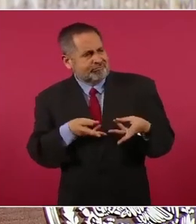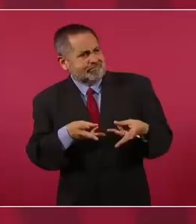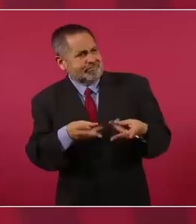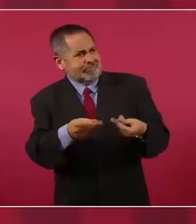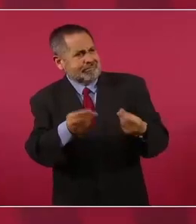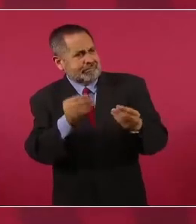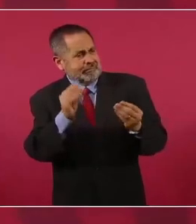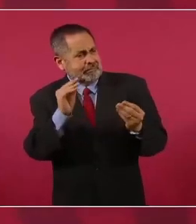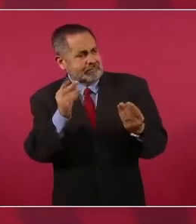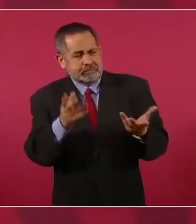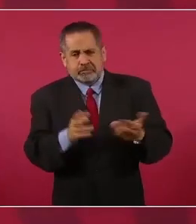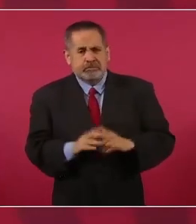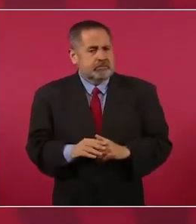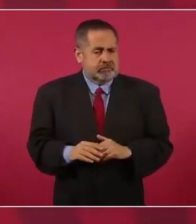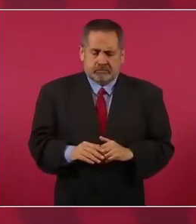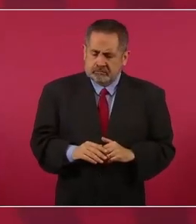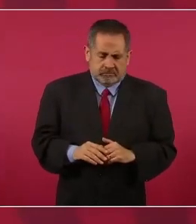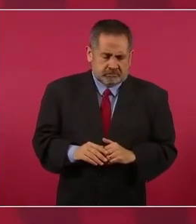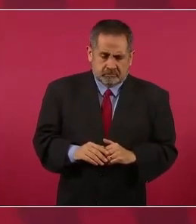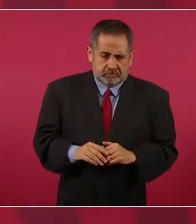que se reduzca